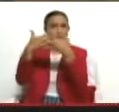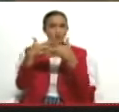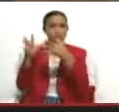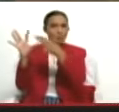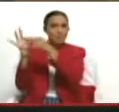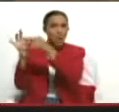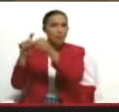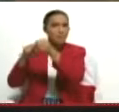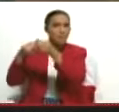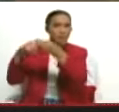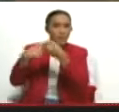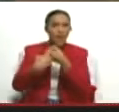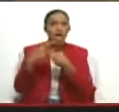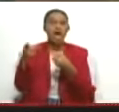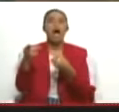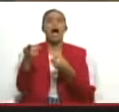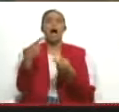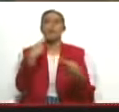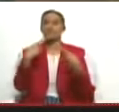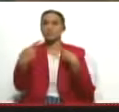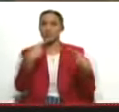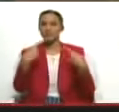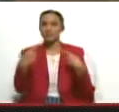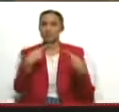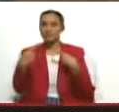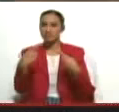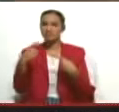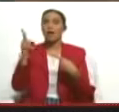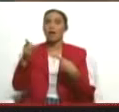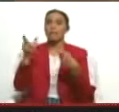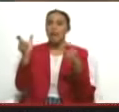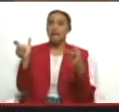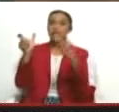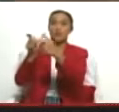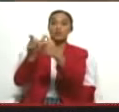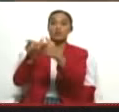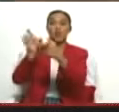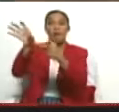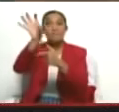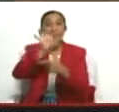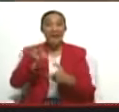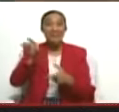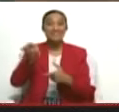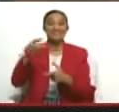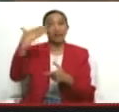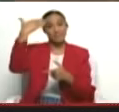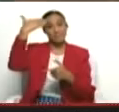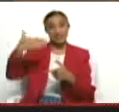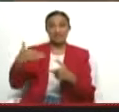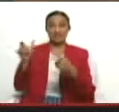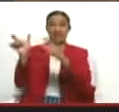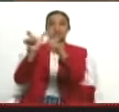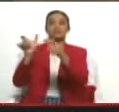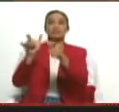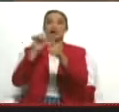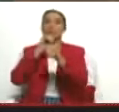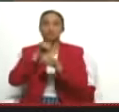legaciones diplomáticas incluso dice que se ha reunido con militares en esos países para transmitir esta